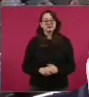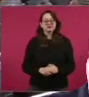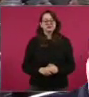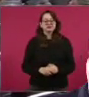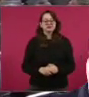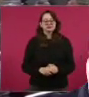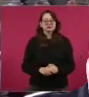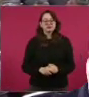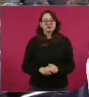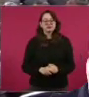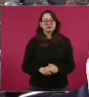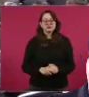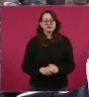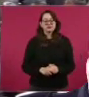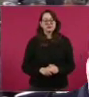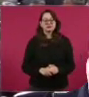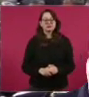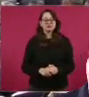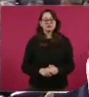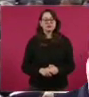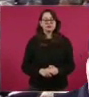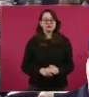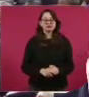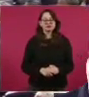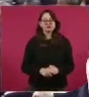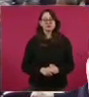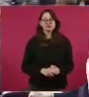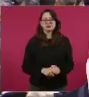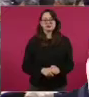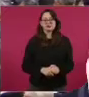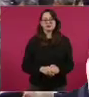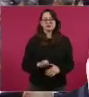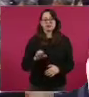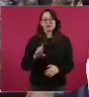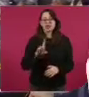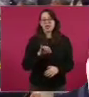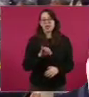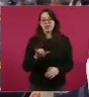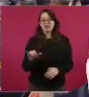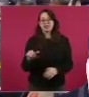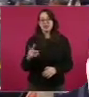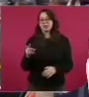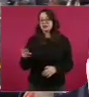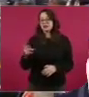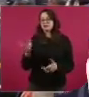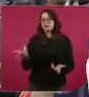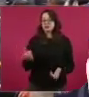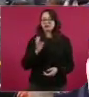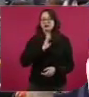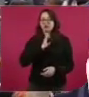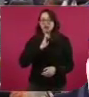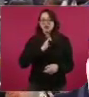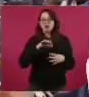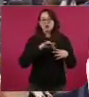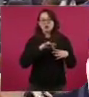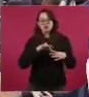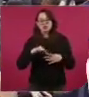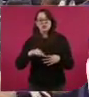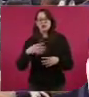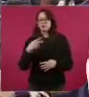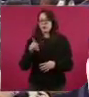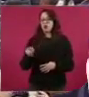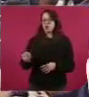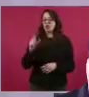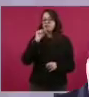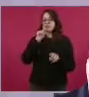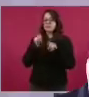sido pues el tutor, quien ha guiado a Saúl, pero que también ha sido un